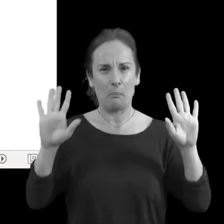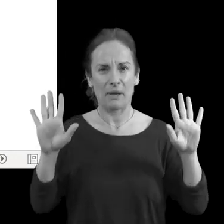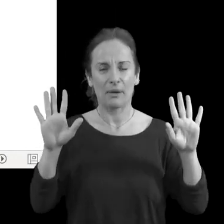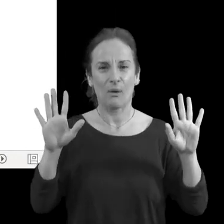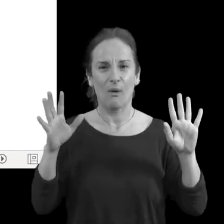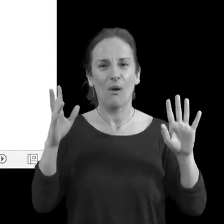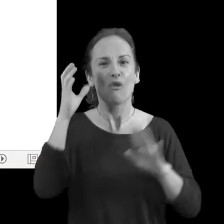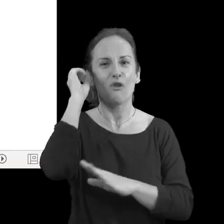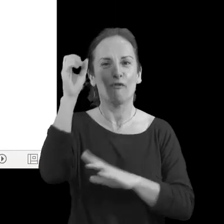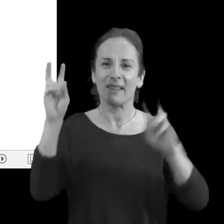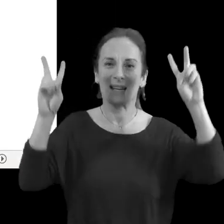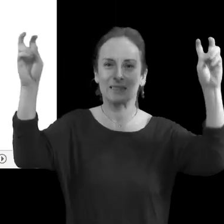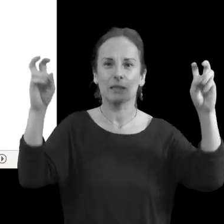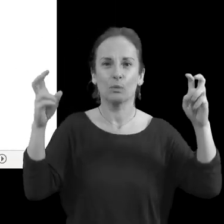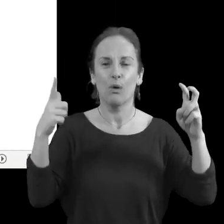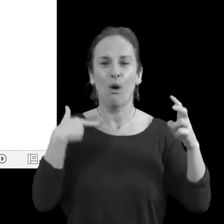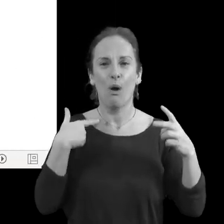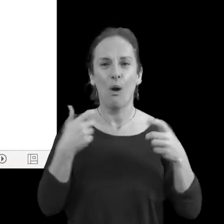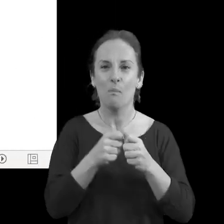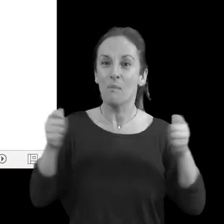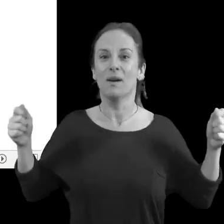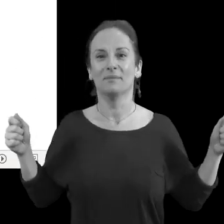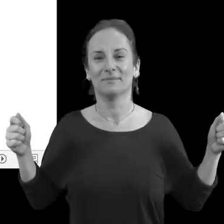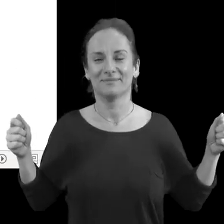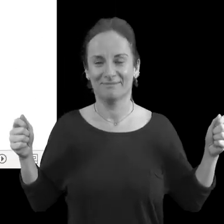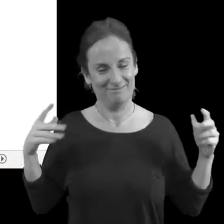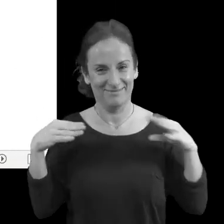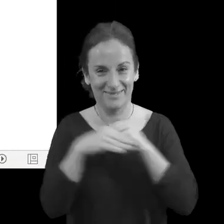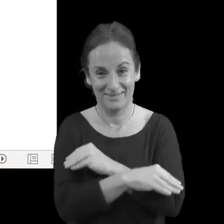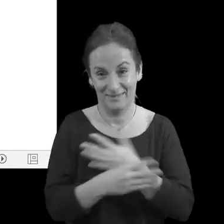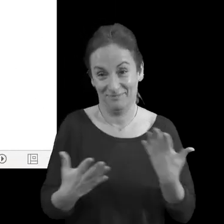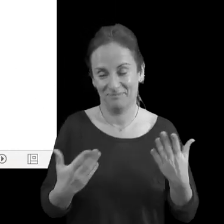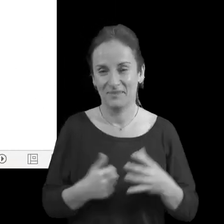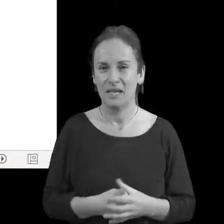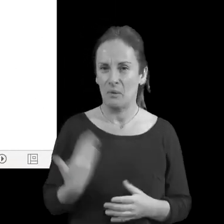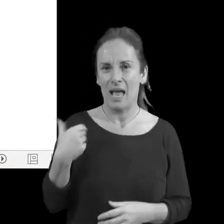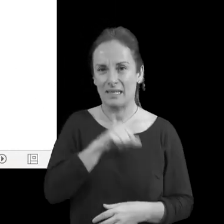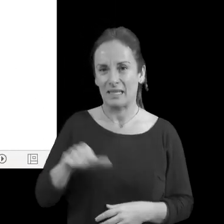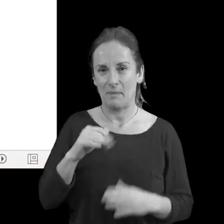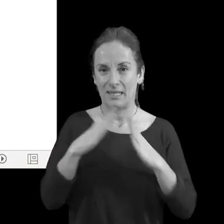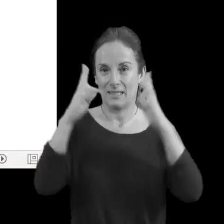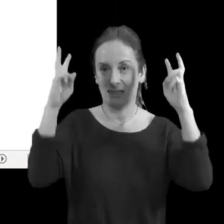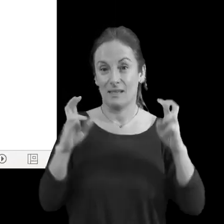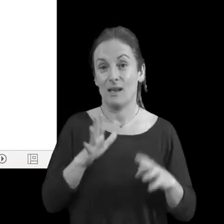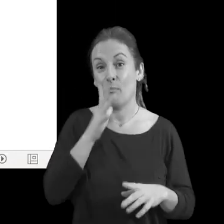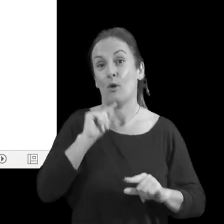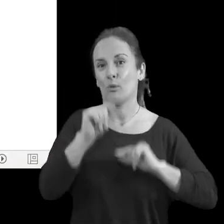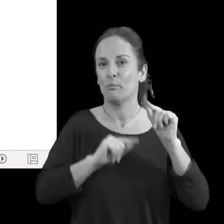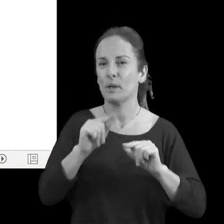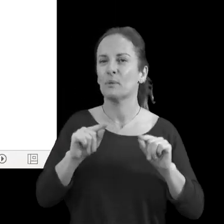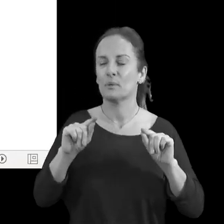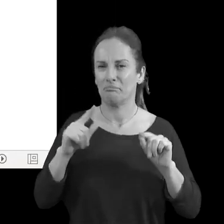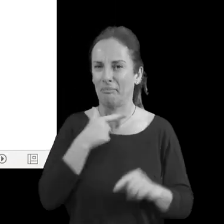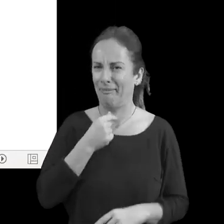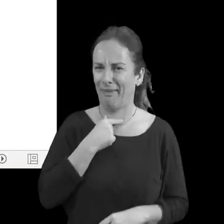unas cuantas semanas confinadas por el coronavirus, ¿no? Y es irónico porque es ese el lugar, ¿no? En lo